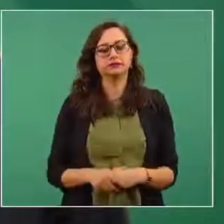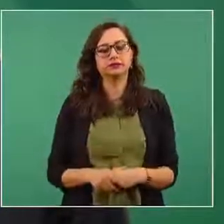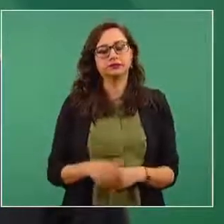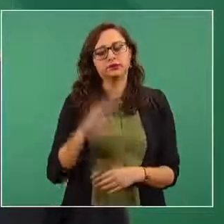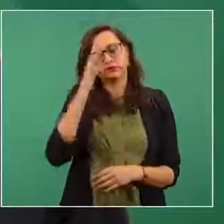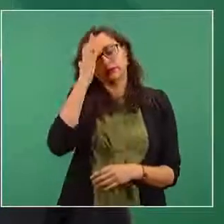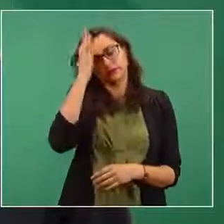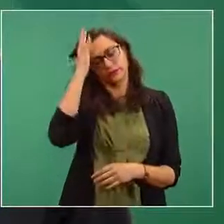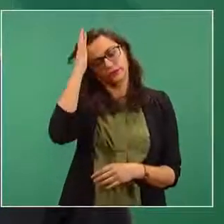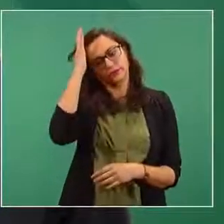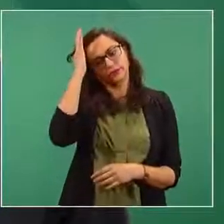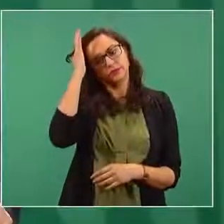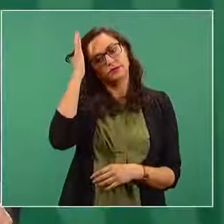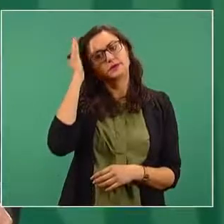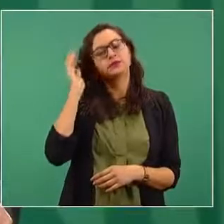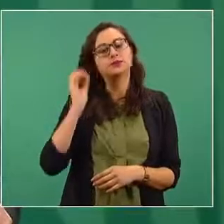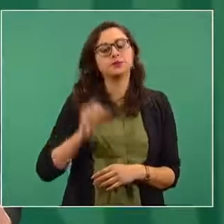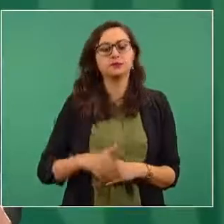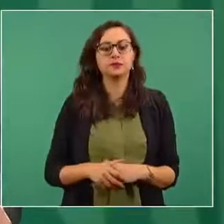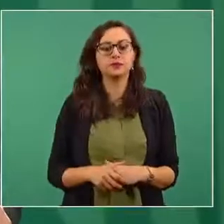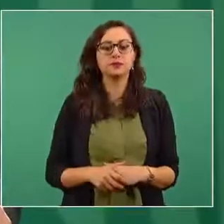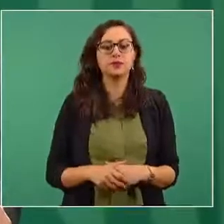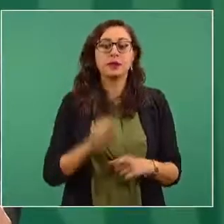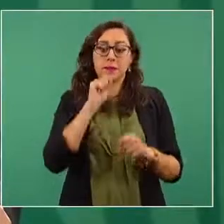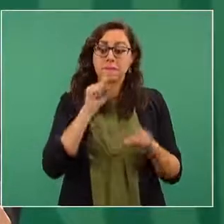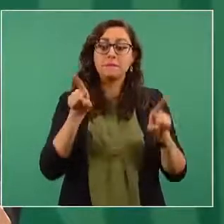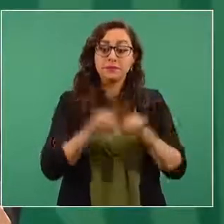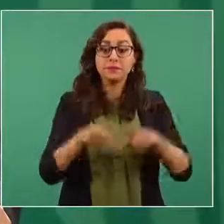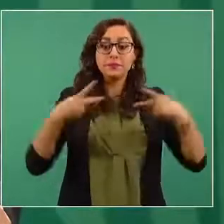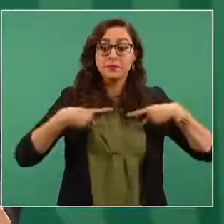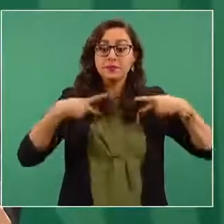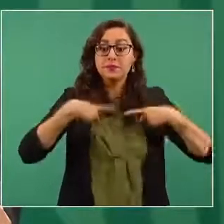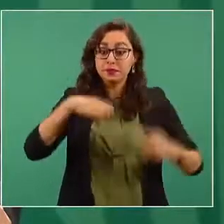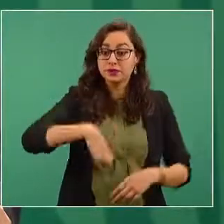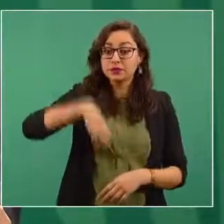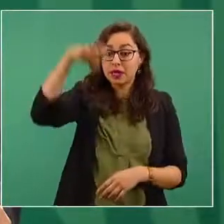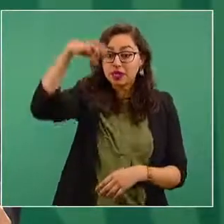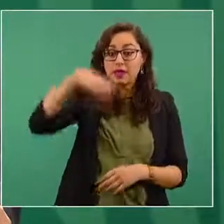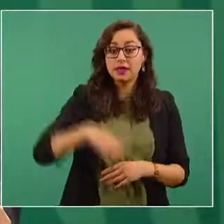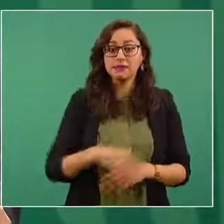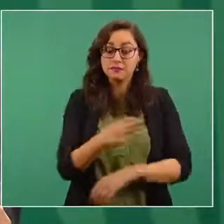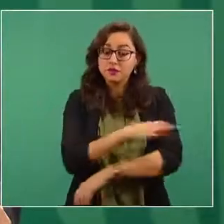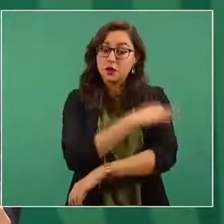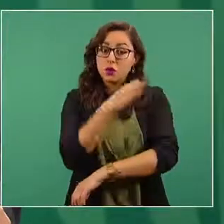y también a los adultos mayores.